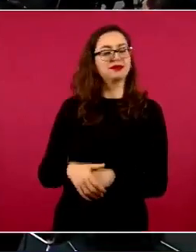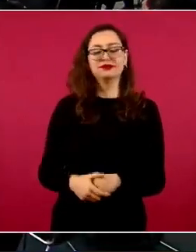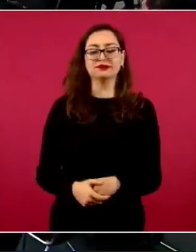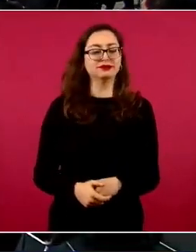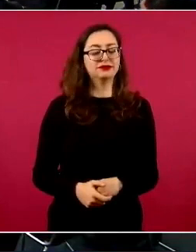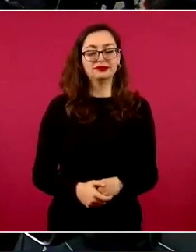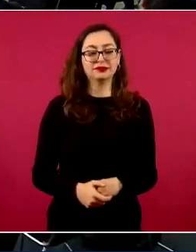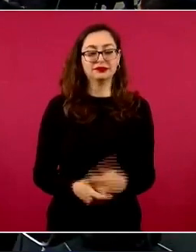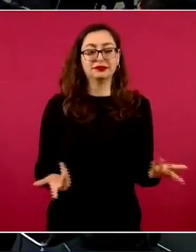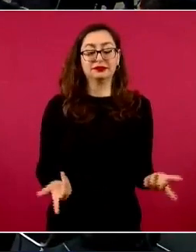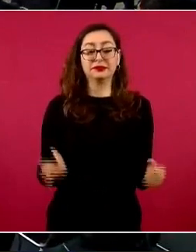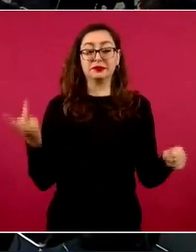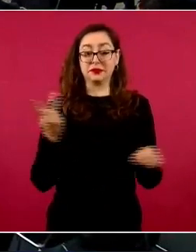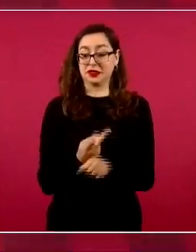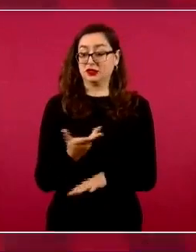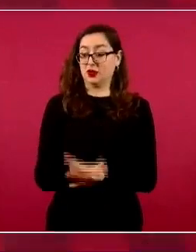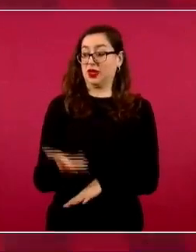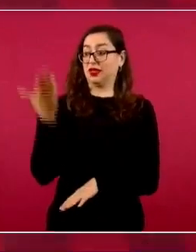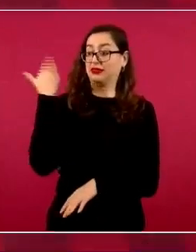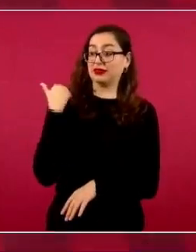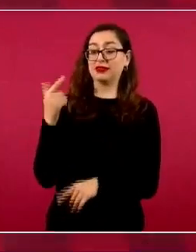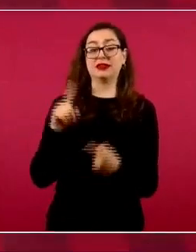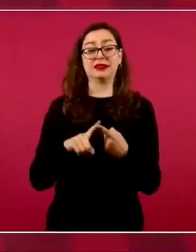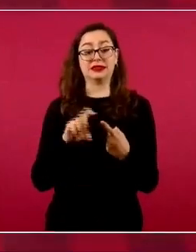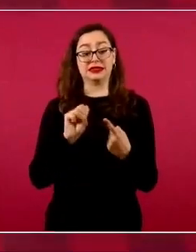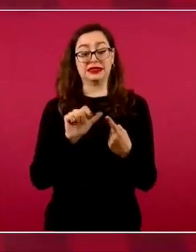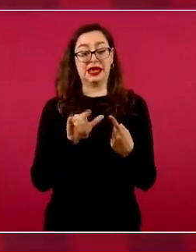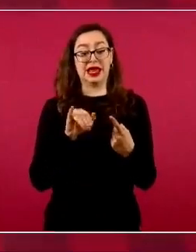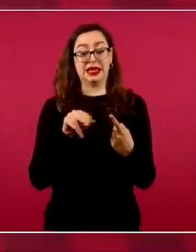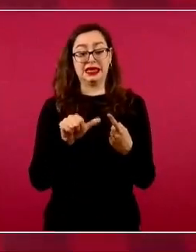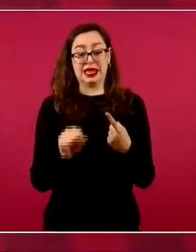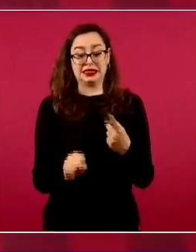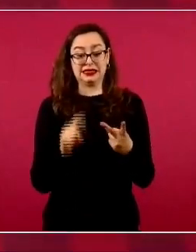con Salinas y con Zedillo?